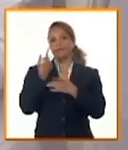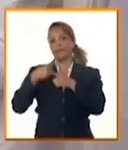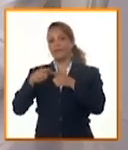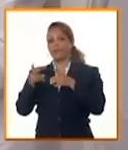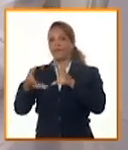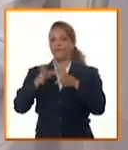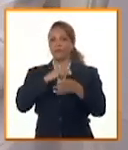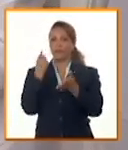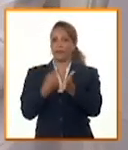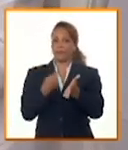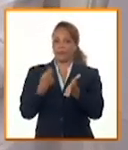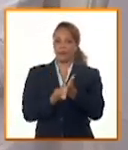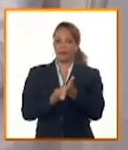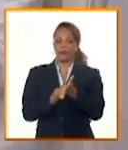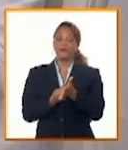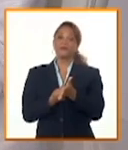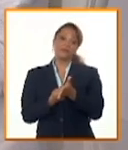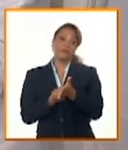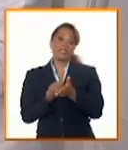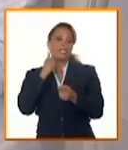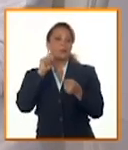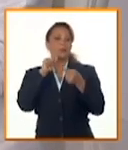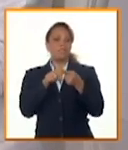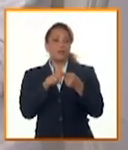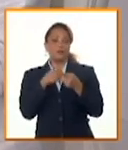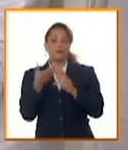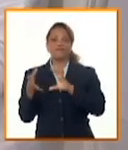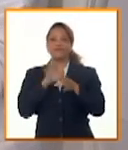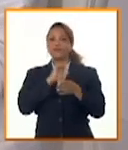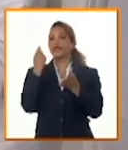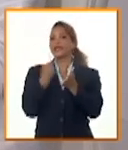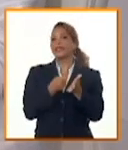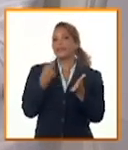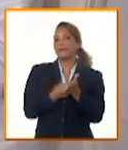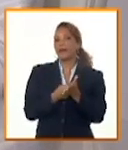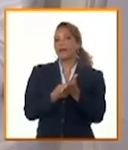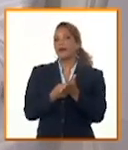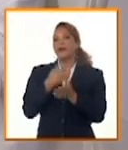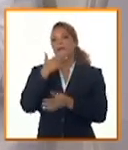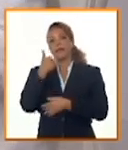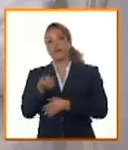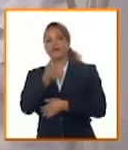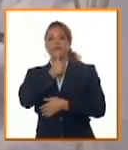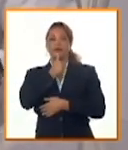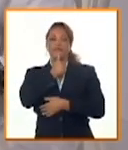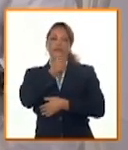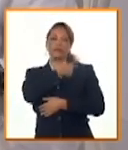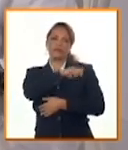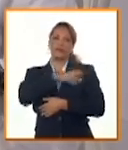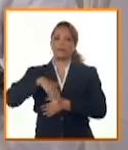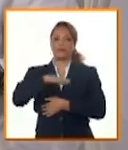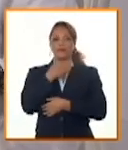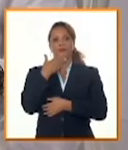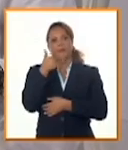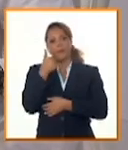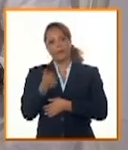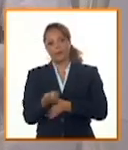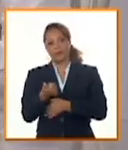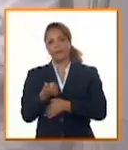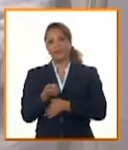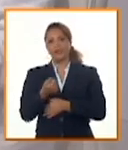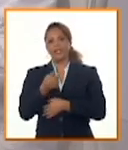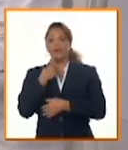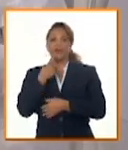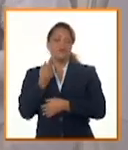el objetivo es que que nuestros medios de pago le hagan la vida más fácil a toda la población cubana ya sea